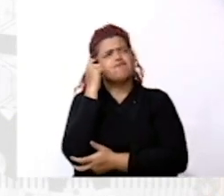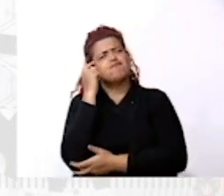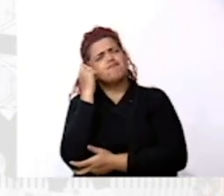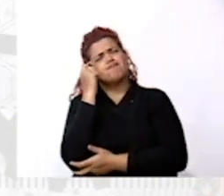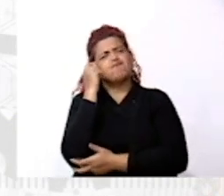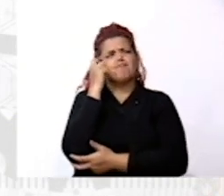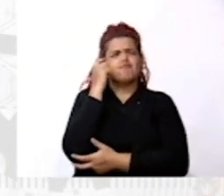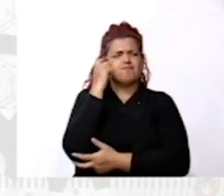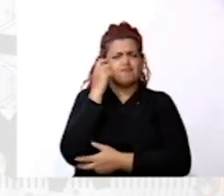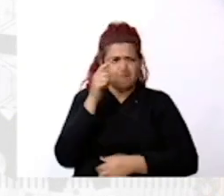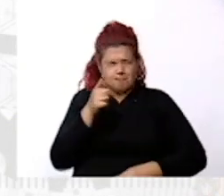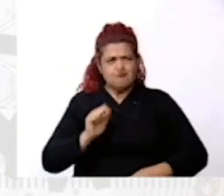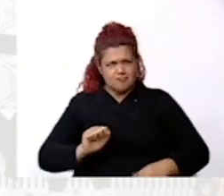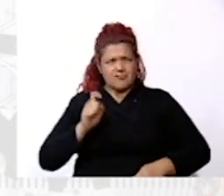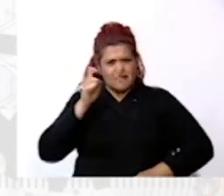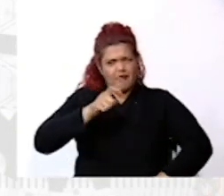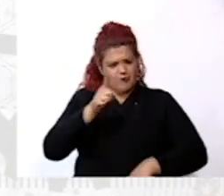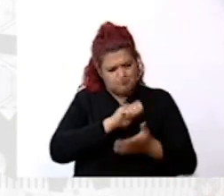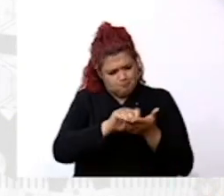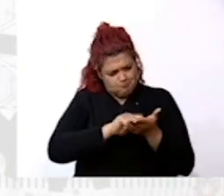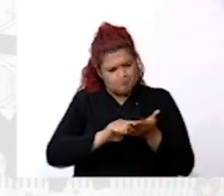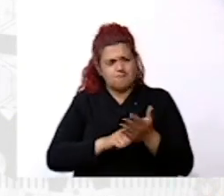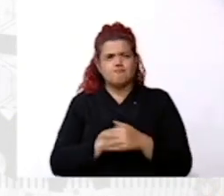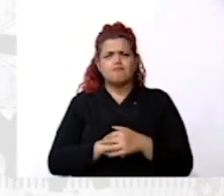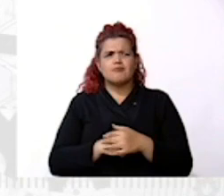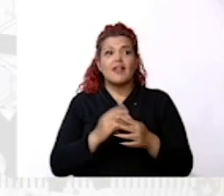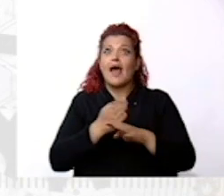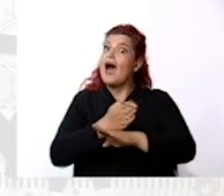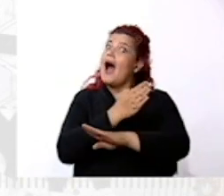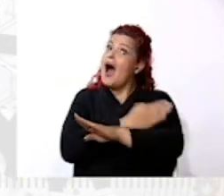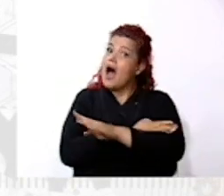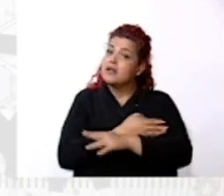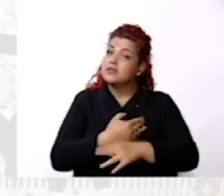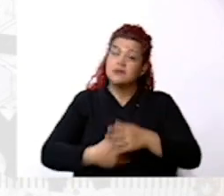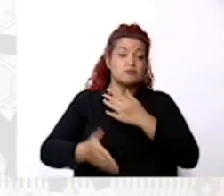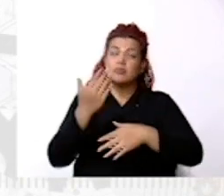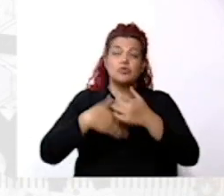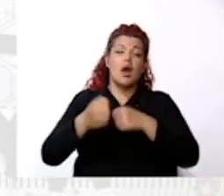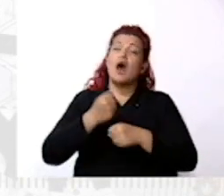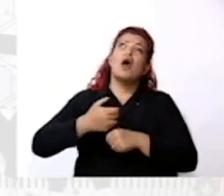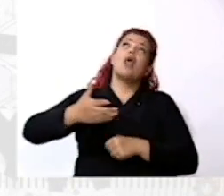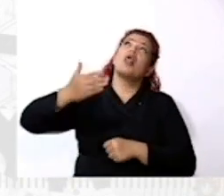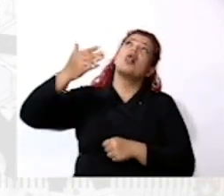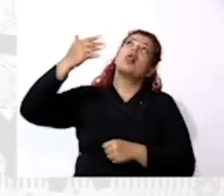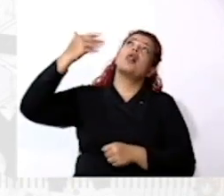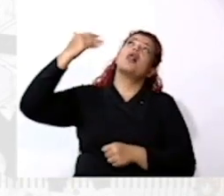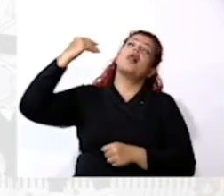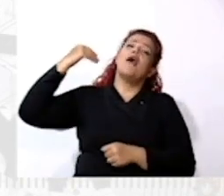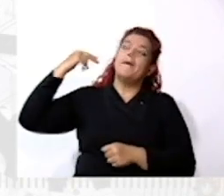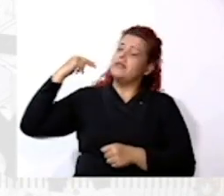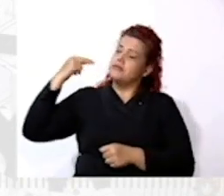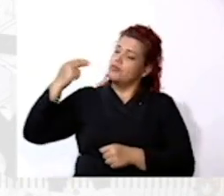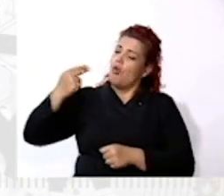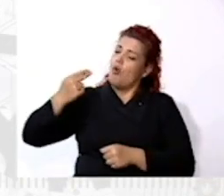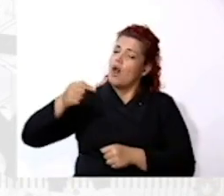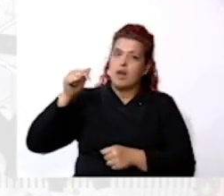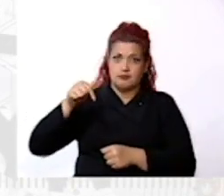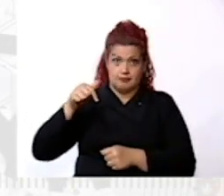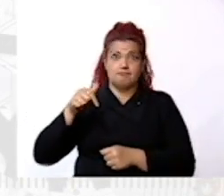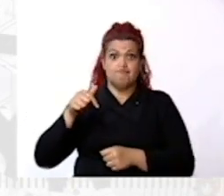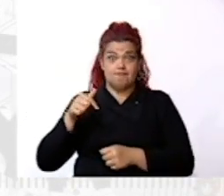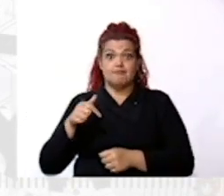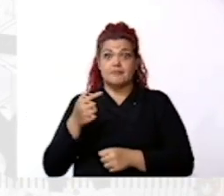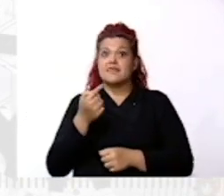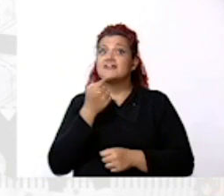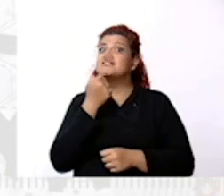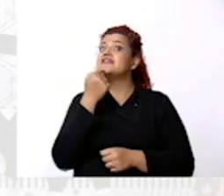pensando, anoten por ahí. Antes, hace mucho tiempo, la historia de la humanidad nos